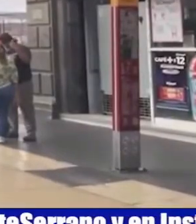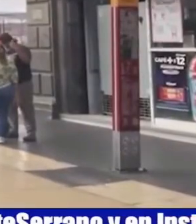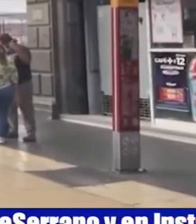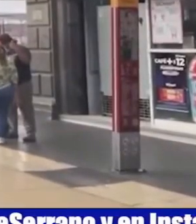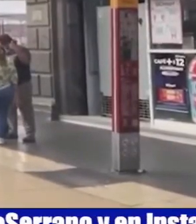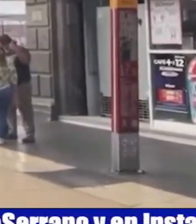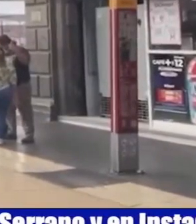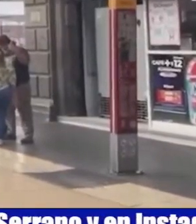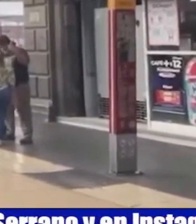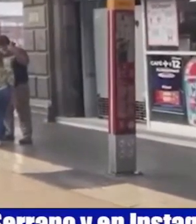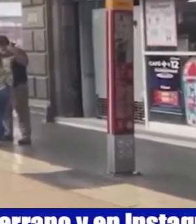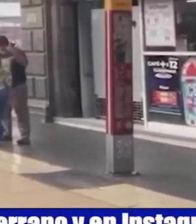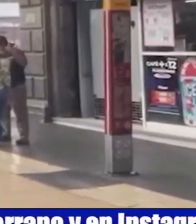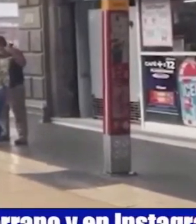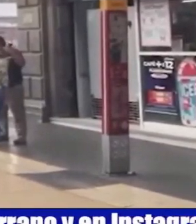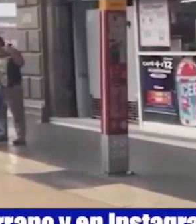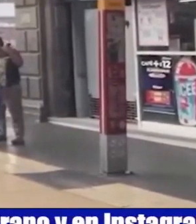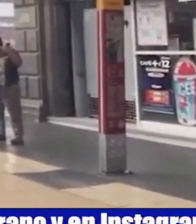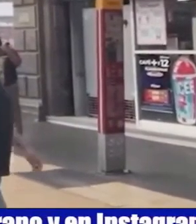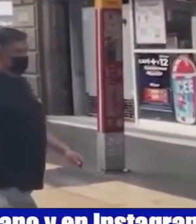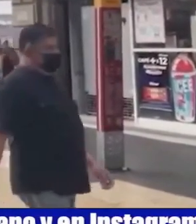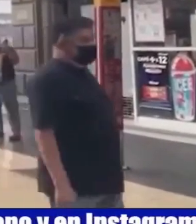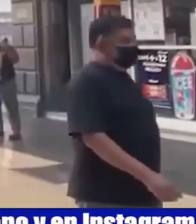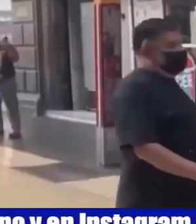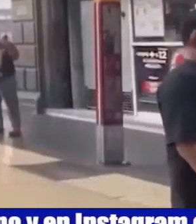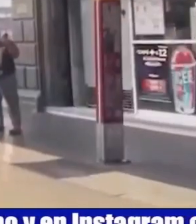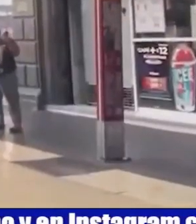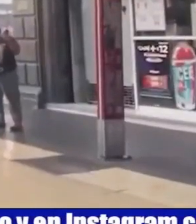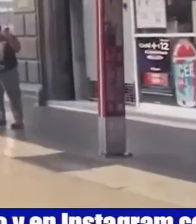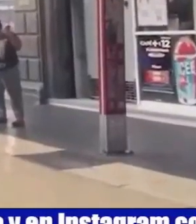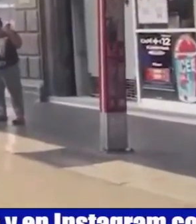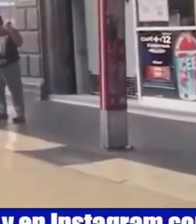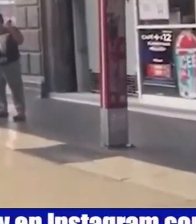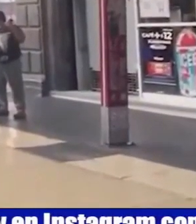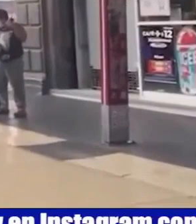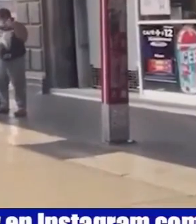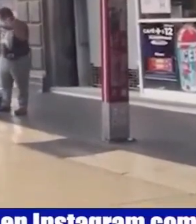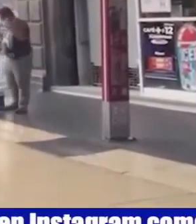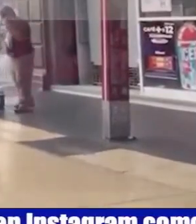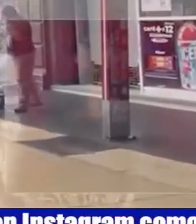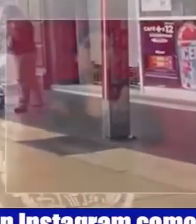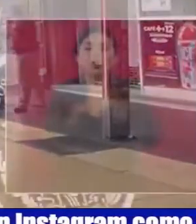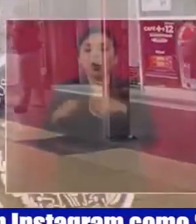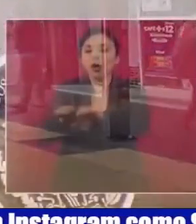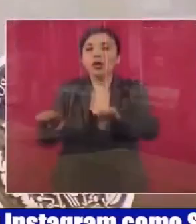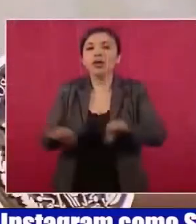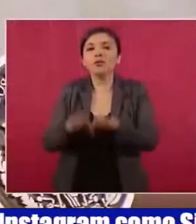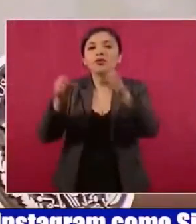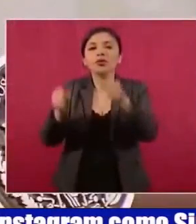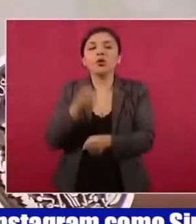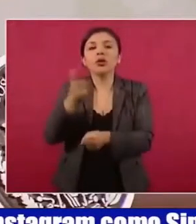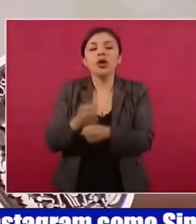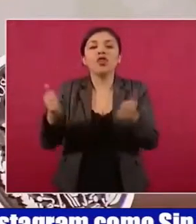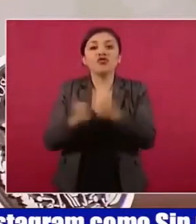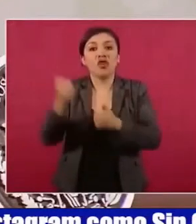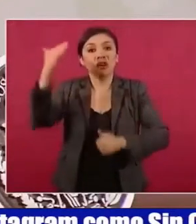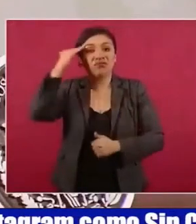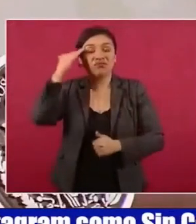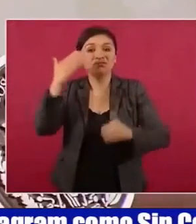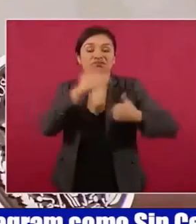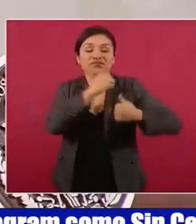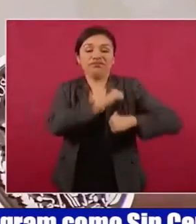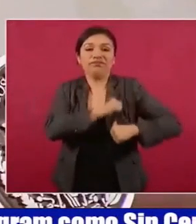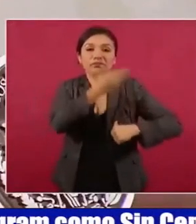que quedarle bien a la gente. Y más si el presidente López Obrador y la secretaria Rosa Isela pues nos han conferido una responsabilidad